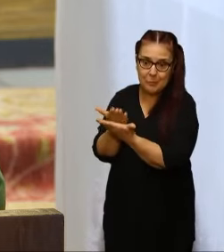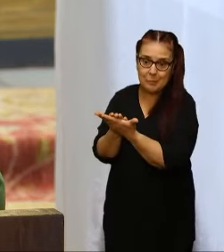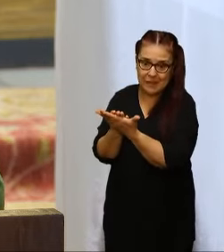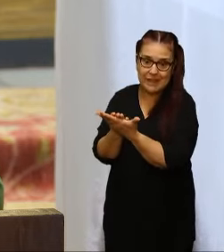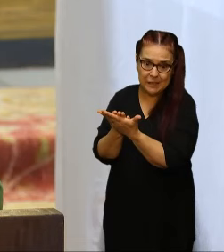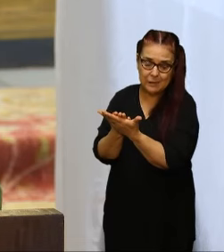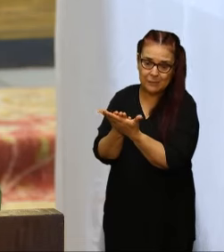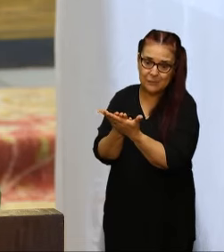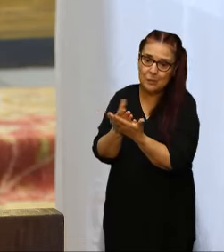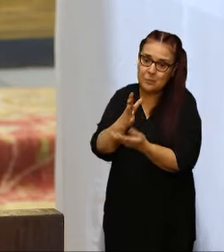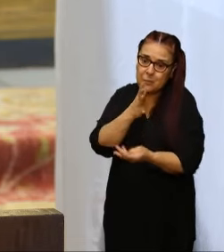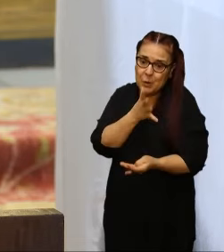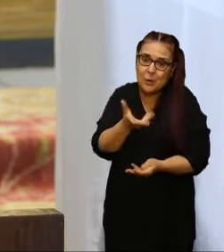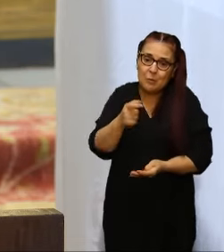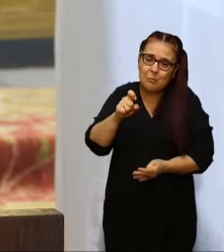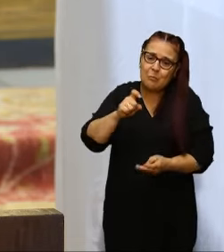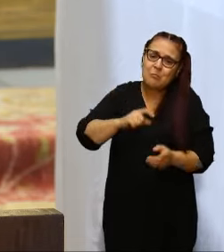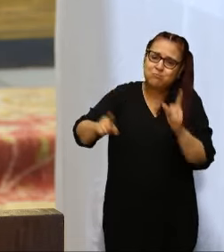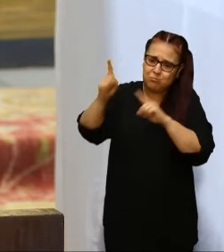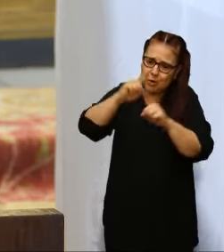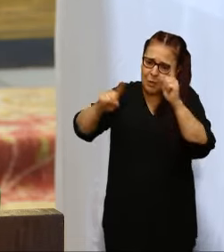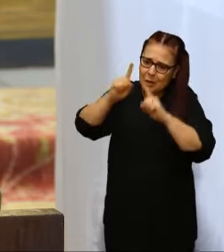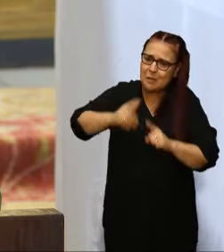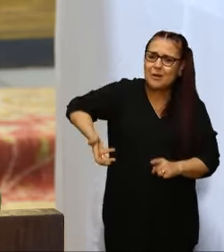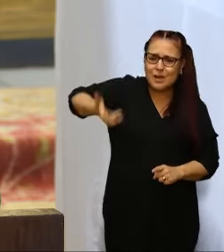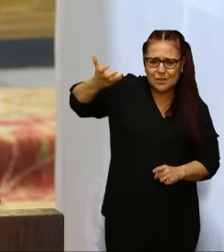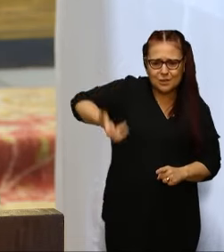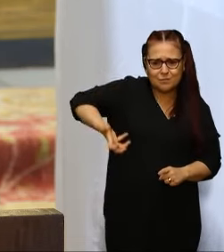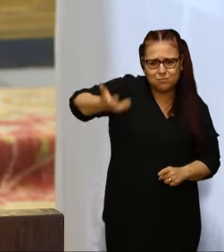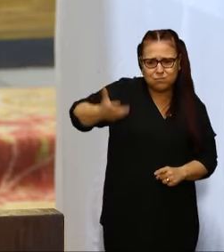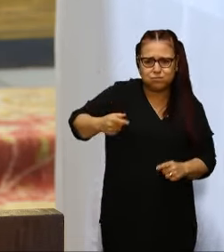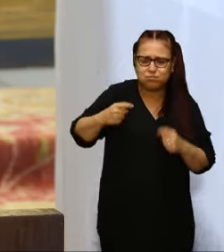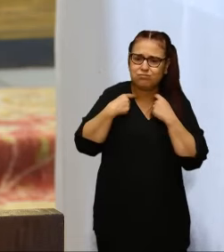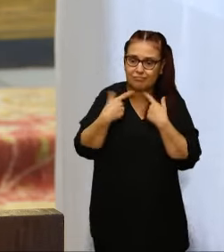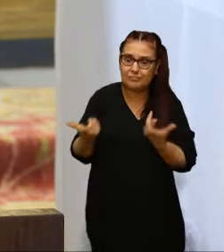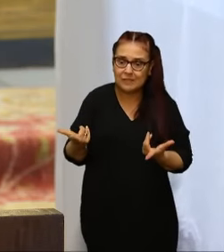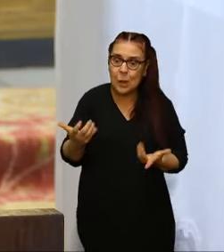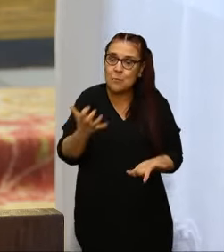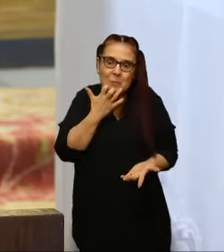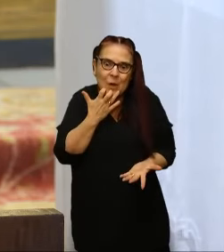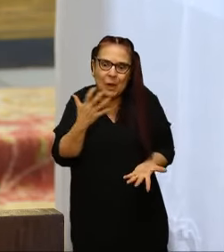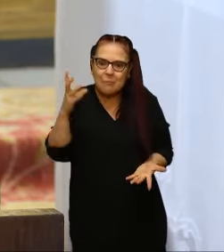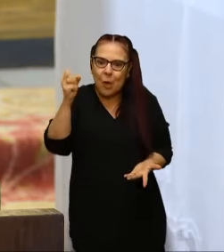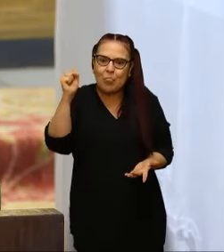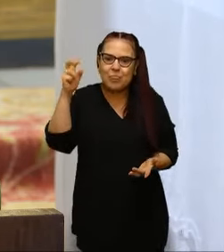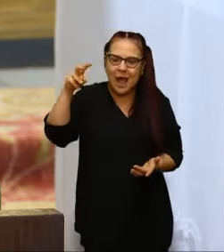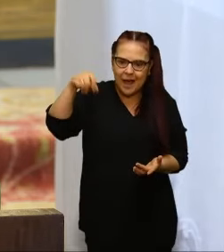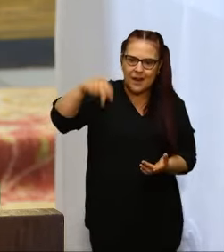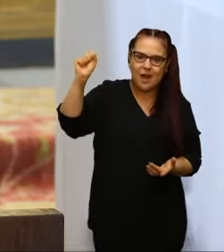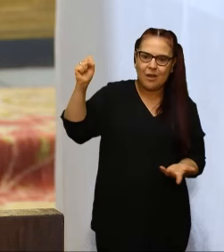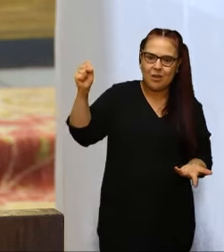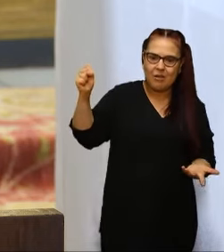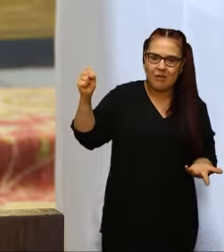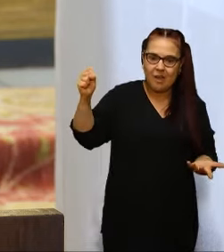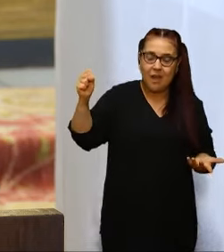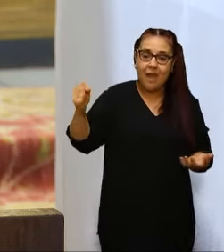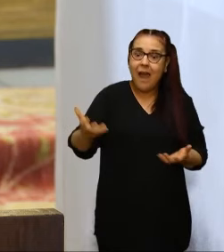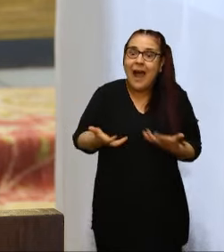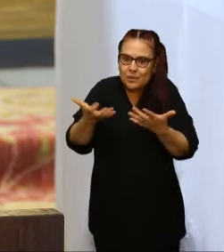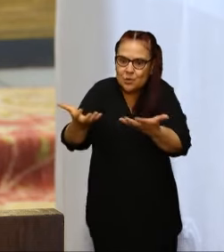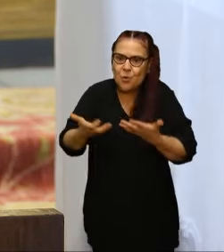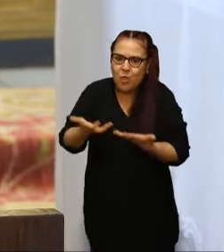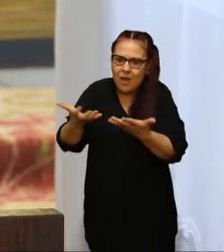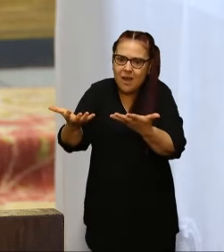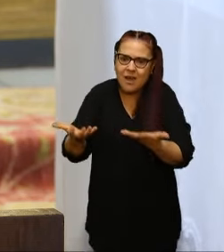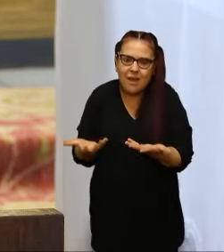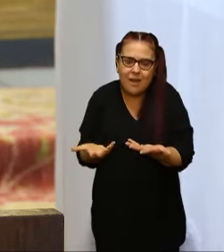con las dificultades graves de esa gran catástrofe de las Danas y ayudar a la recuperación, claro, de todas